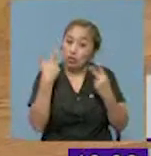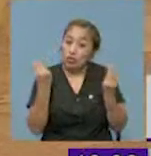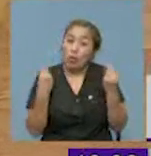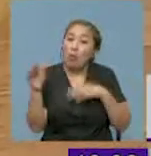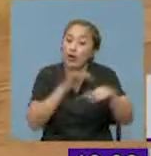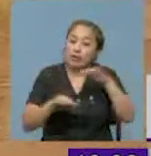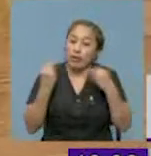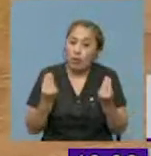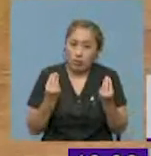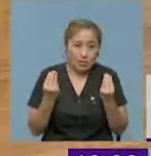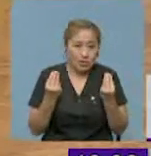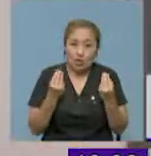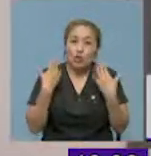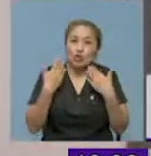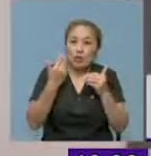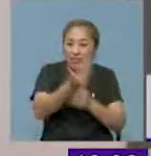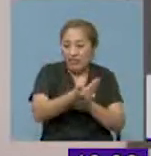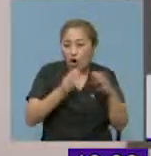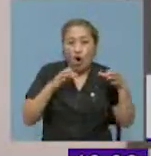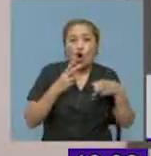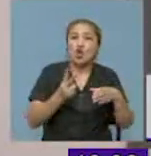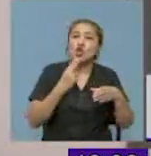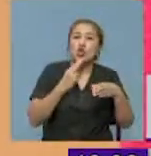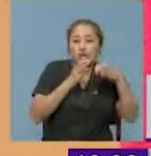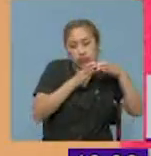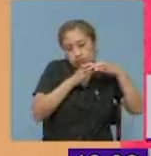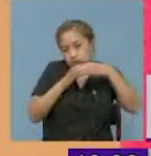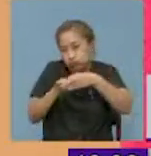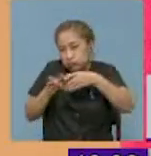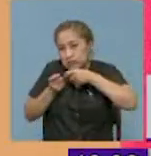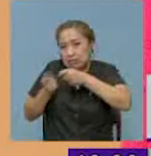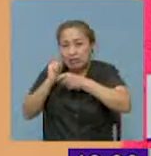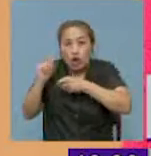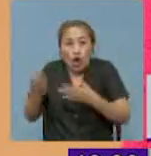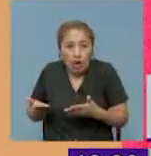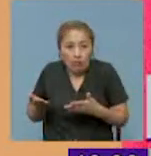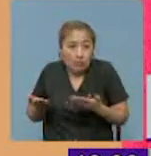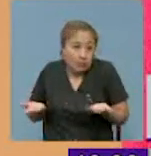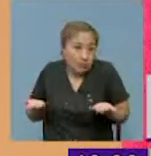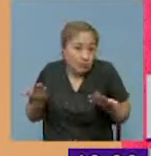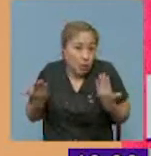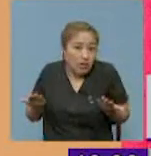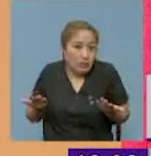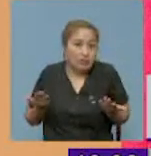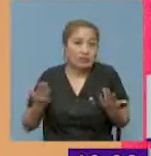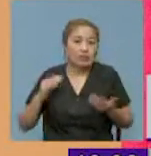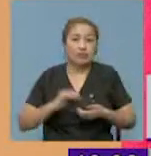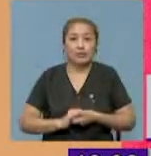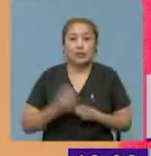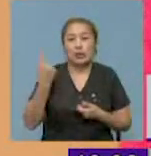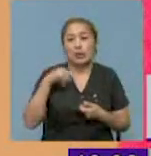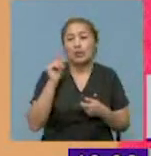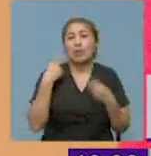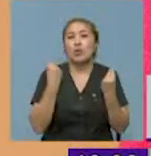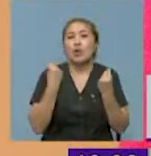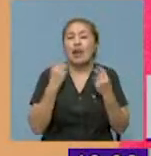delantero libia jana si pueden bajarlo 11 van a bajar al 11 como pasa en nuestro equipo pero el tema